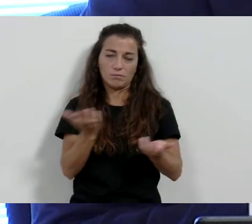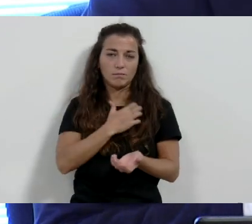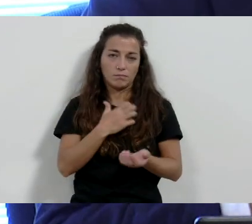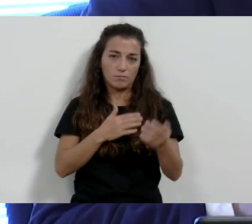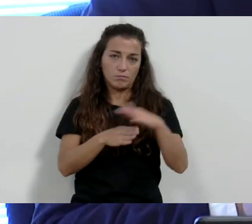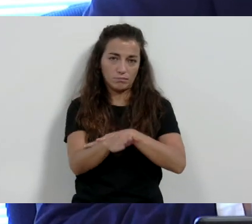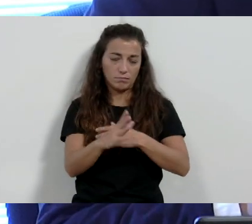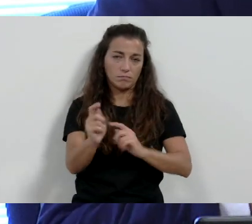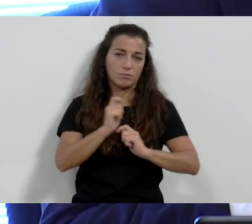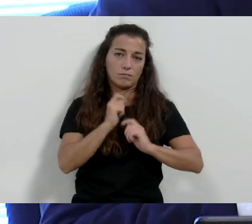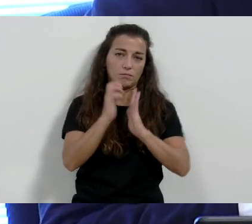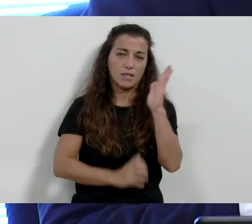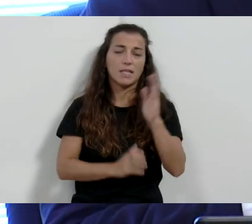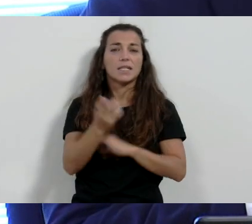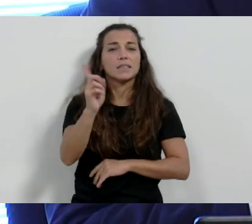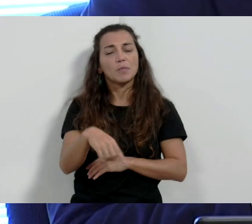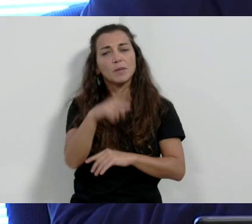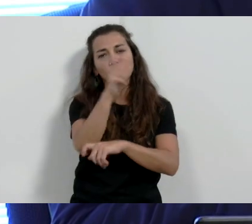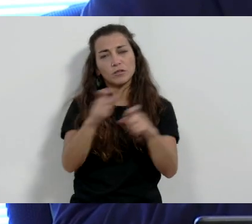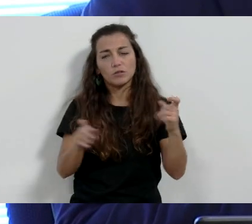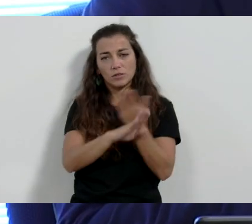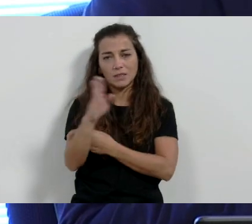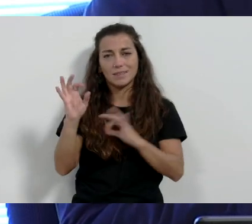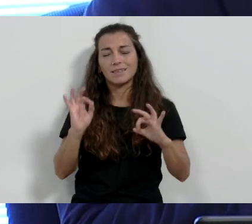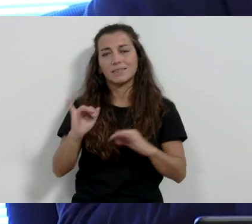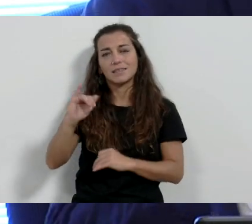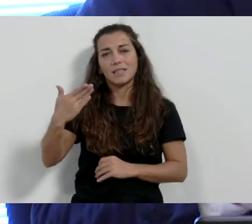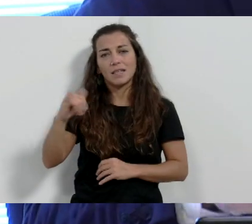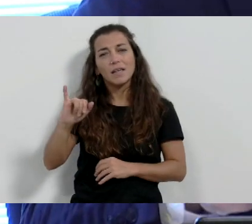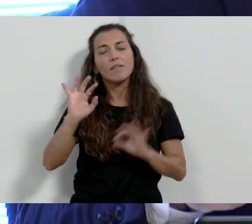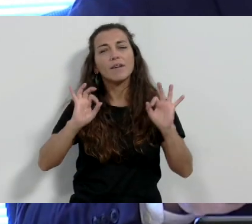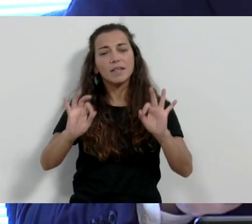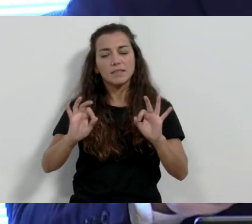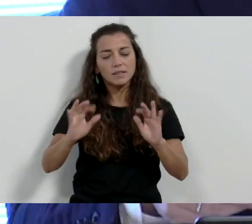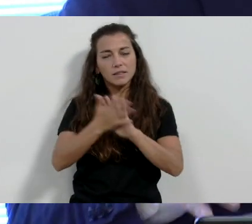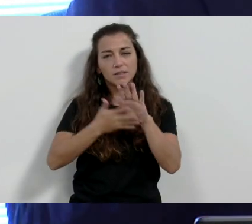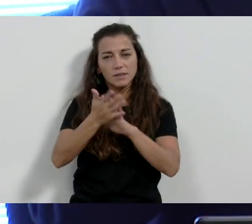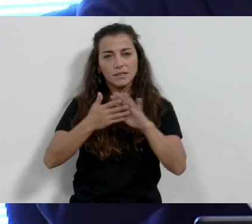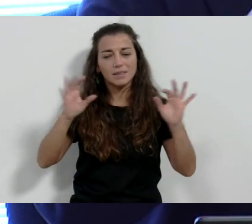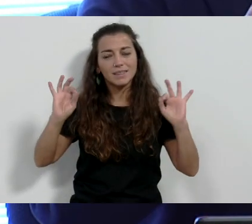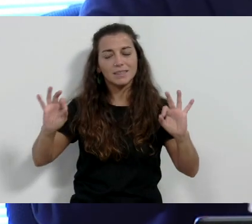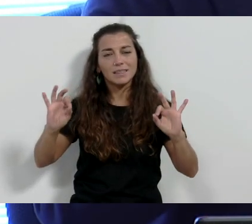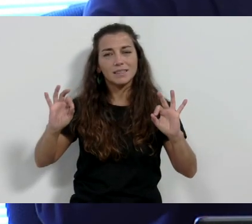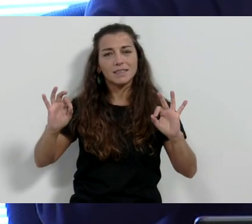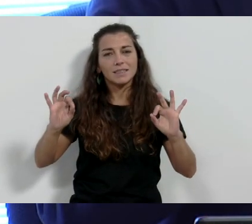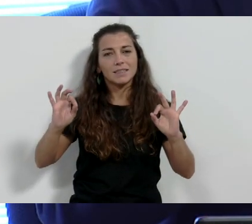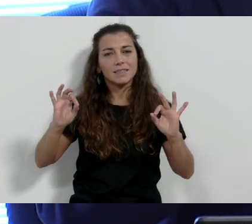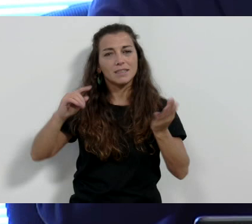la bonificación del IBI también tengan la bonificación en el ICIO, en el impuesto de obras.